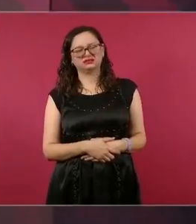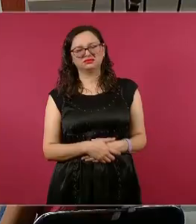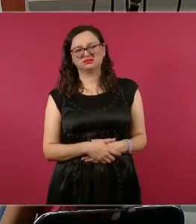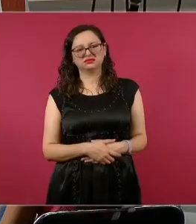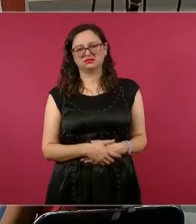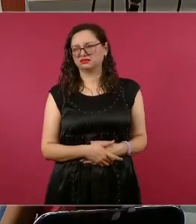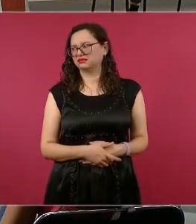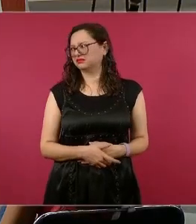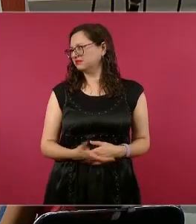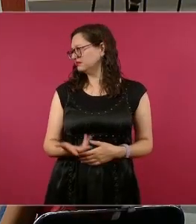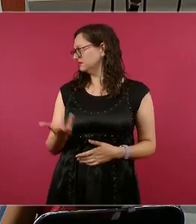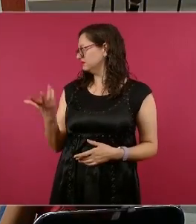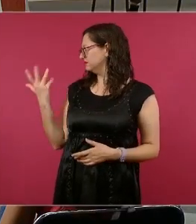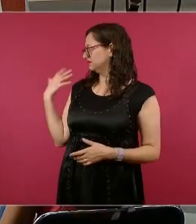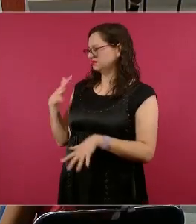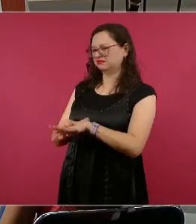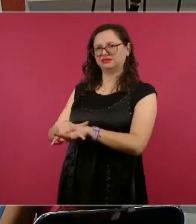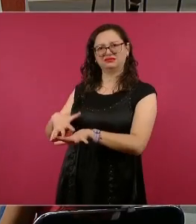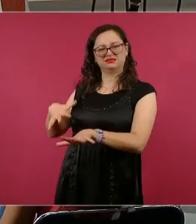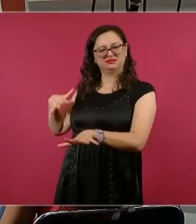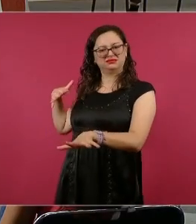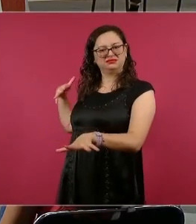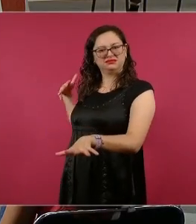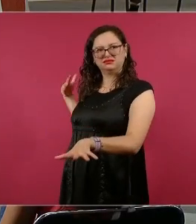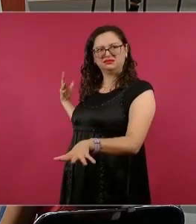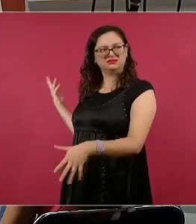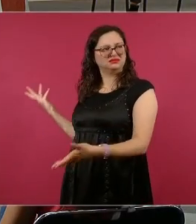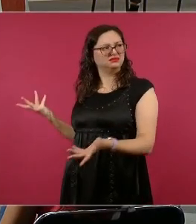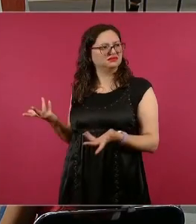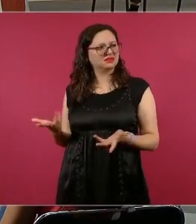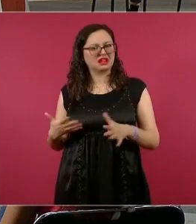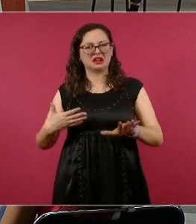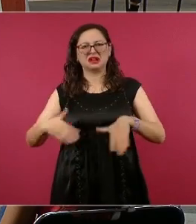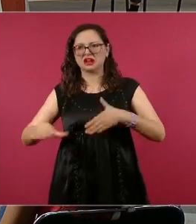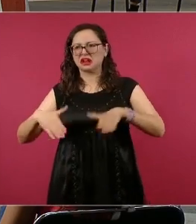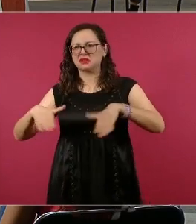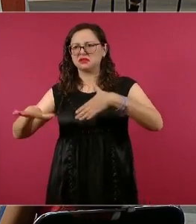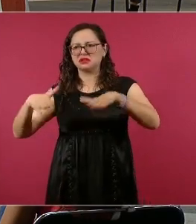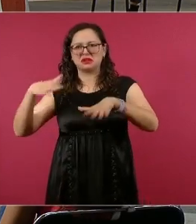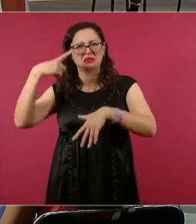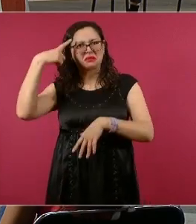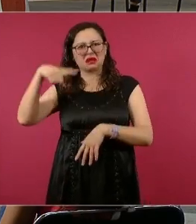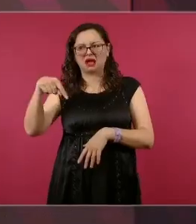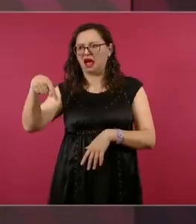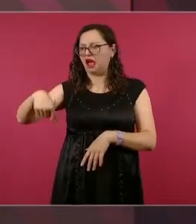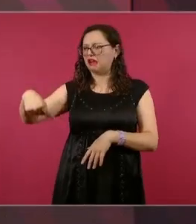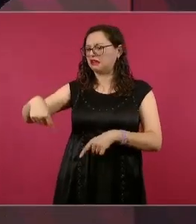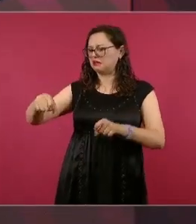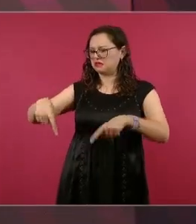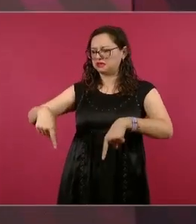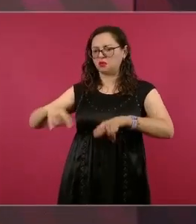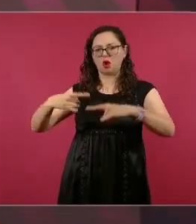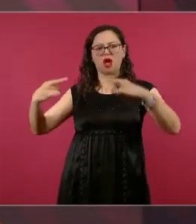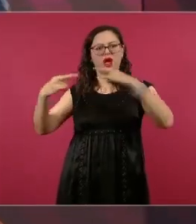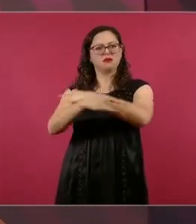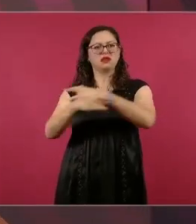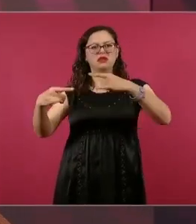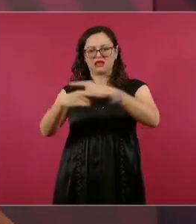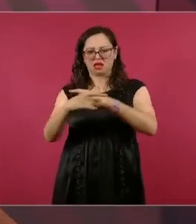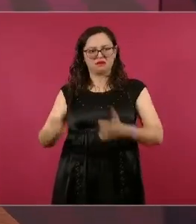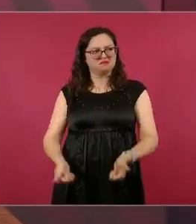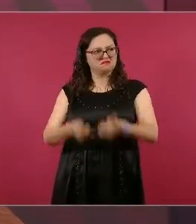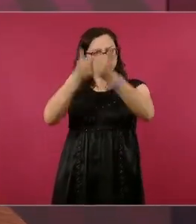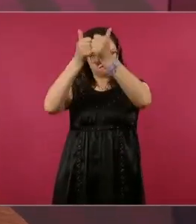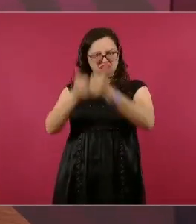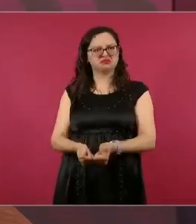somos miles, si tomamos aquí la carretera, que es la principal carretera hacia